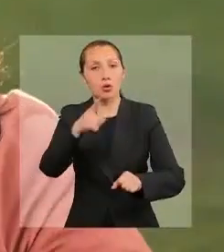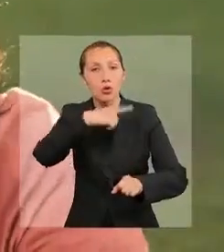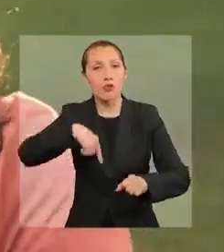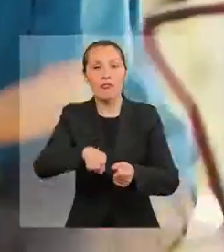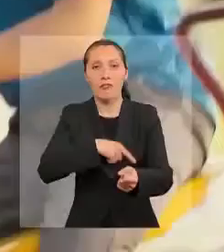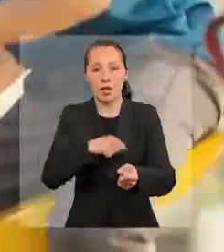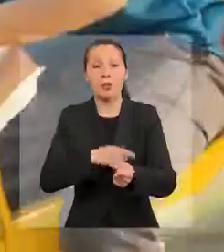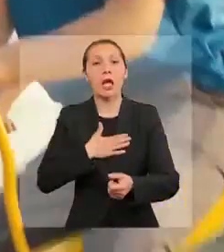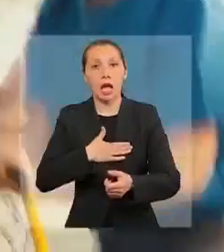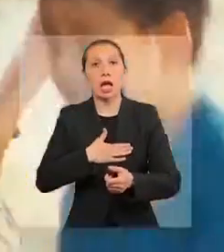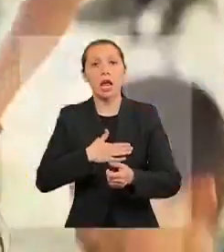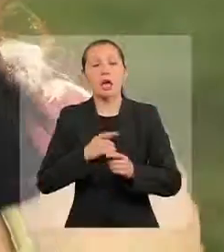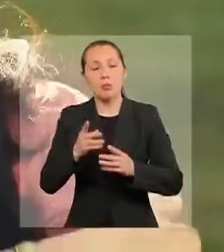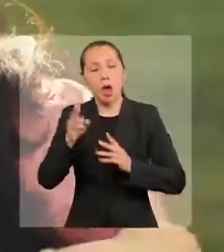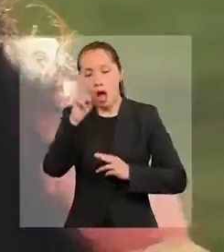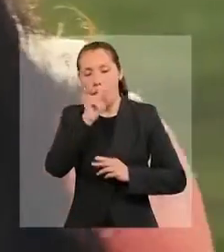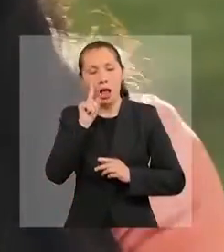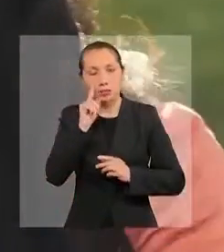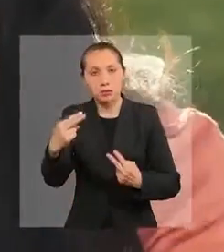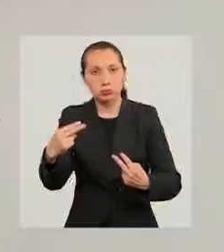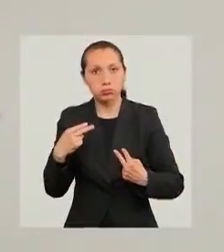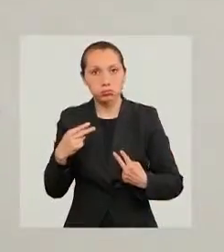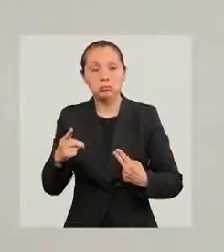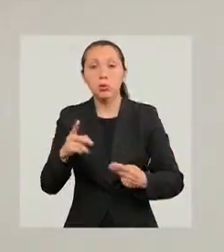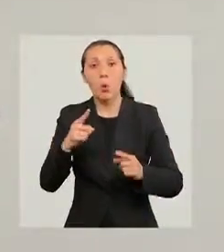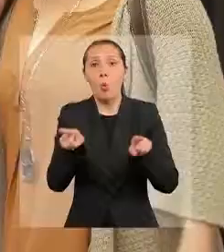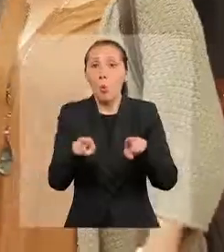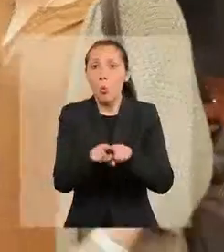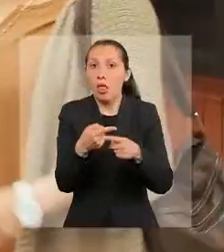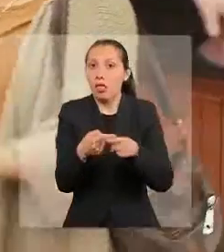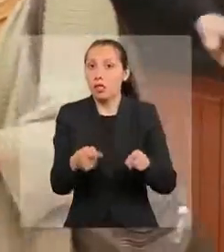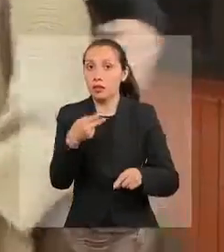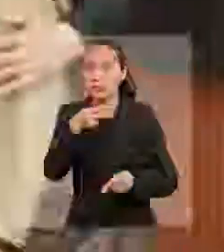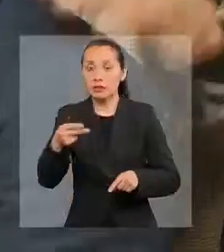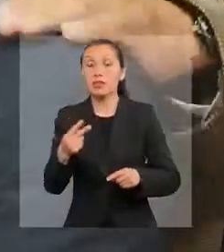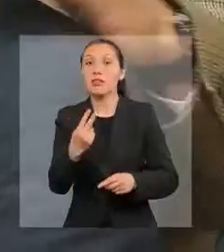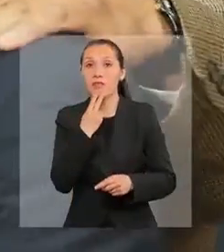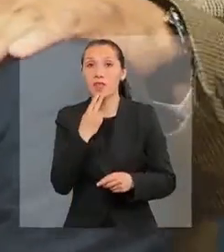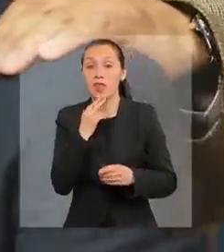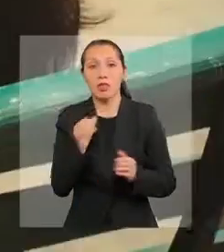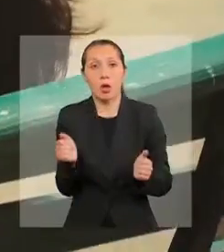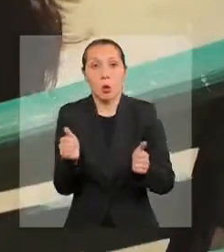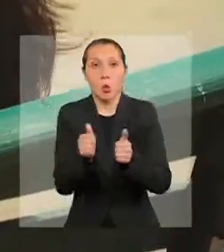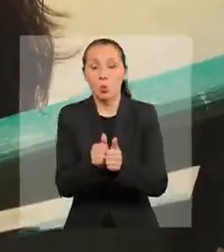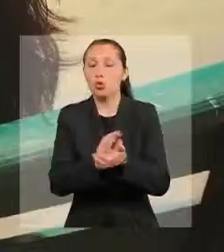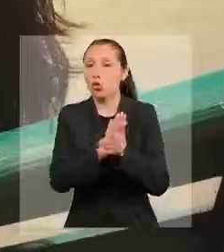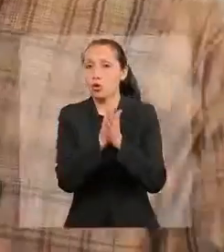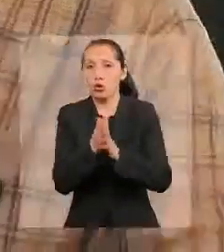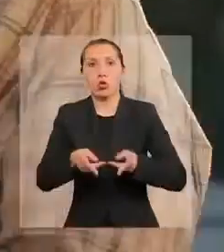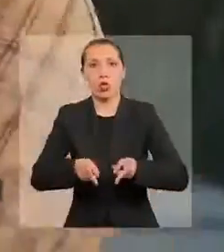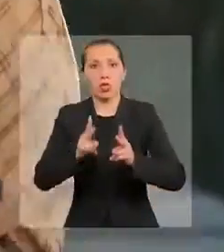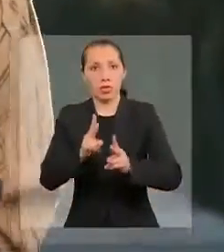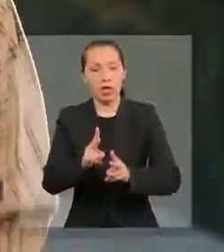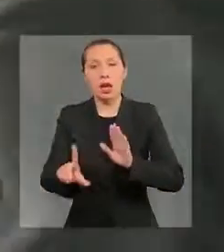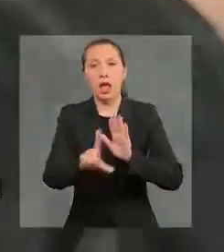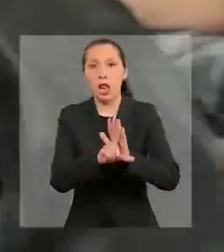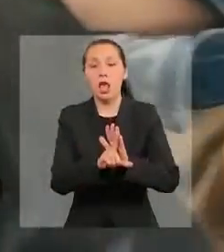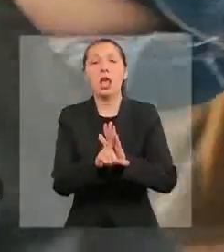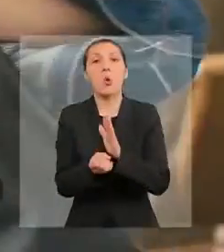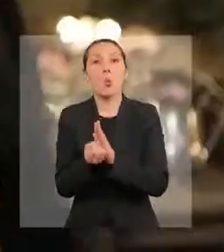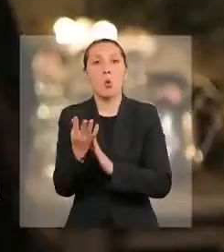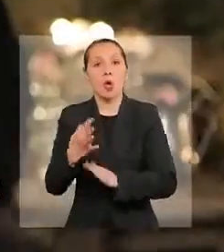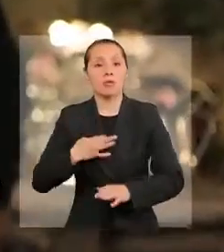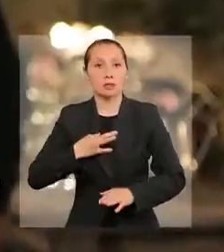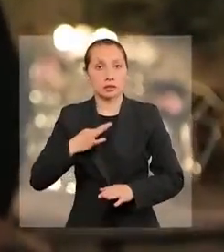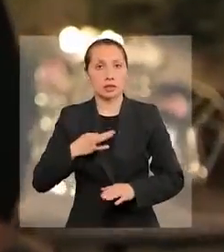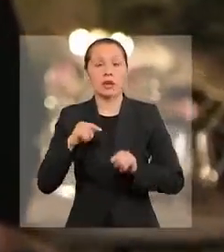Estamos de acuerdo que somos familia y queremos que nos traten como tal. Hoy las parejas de igual o distinto sexo que hacen una vida común gozan todos los derechos legales